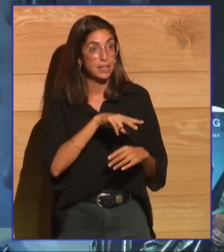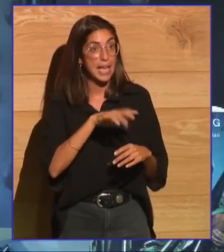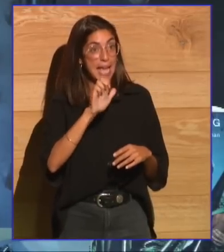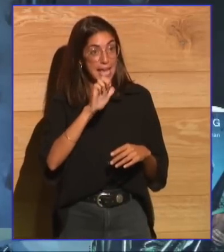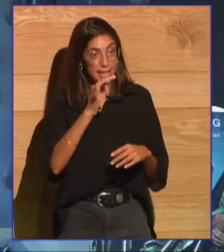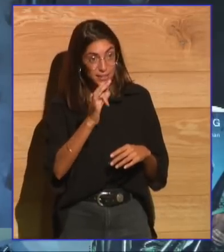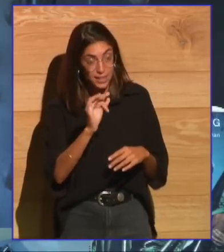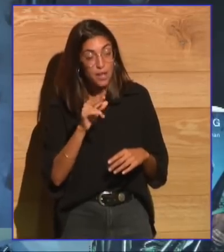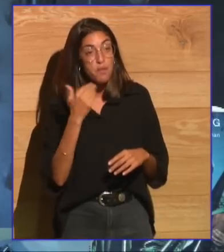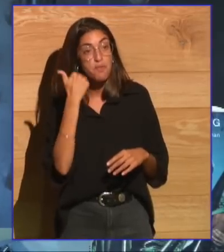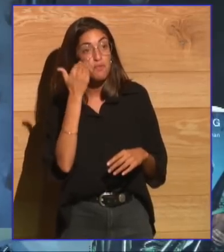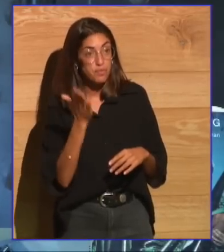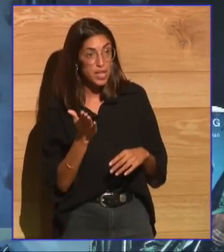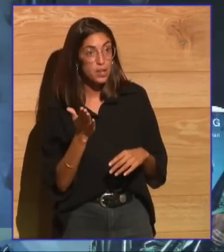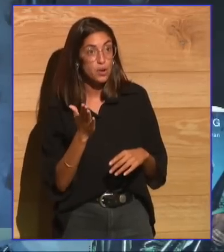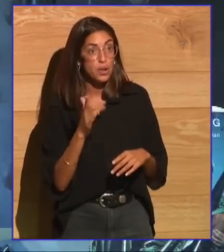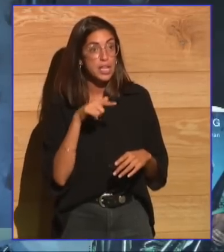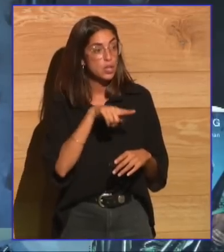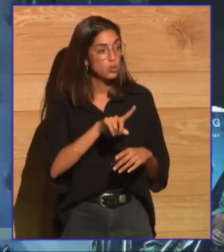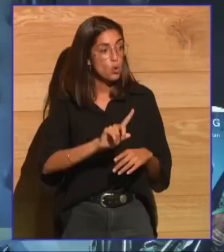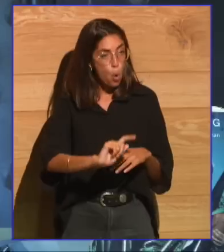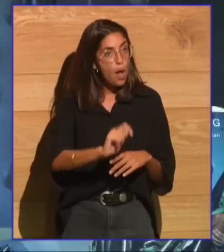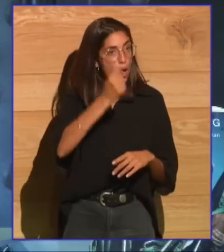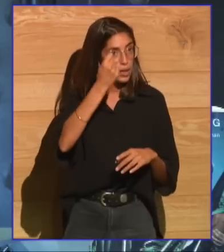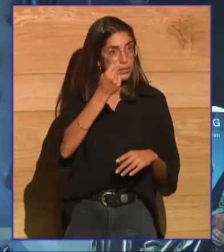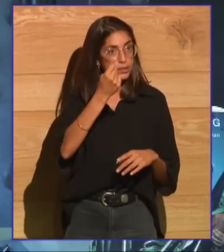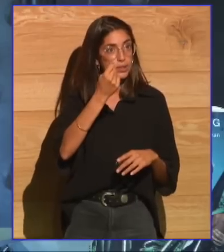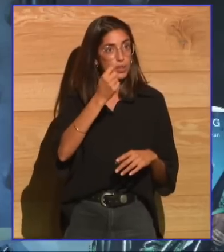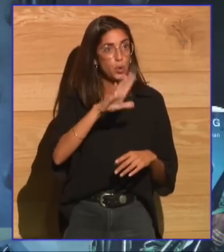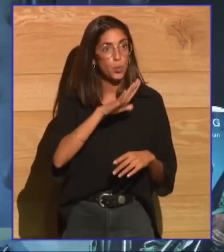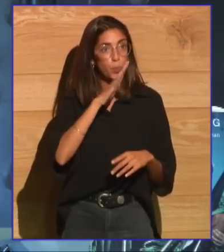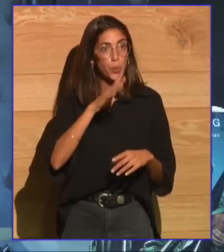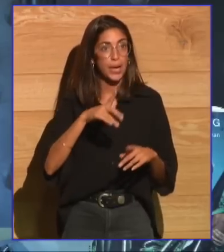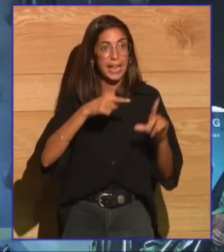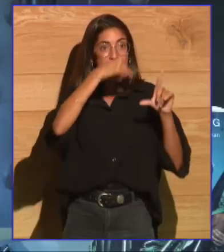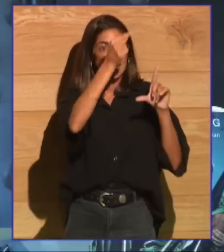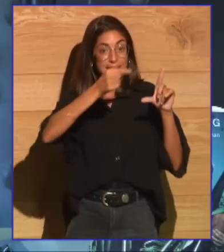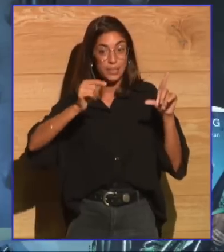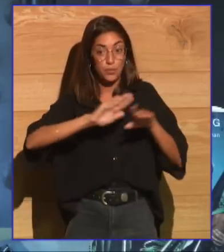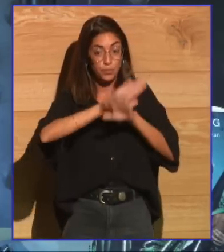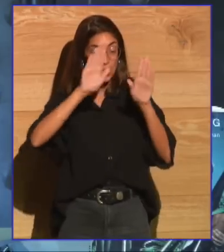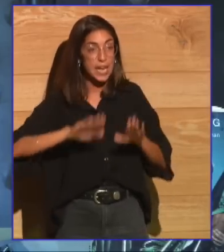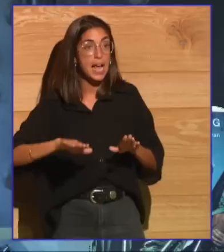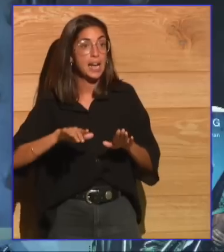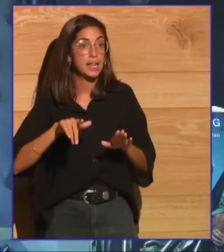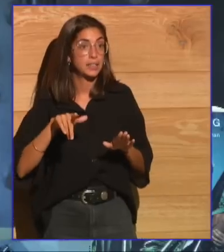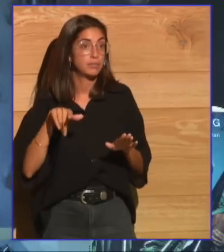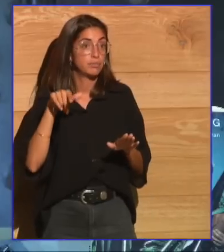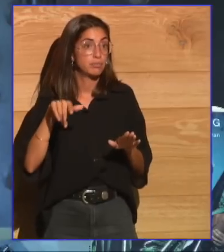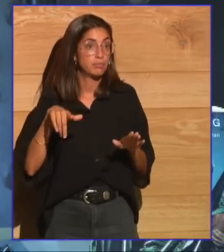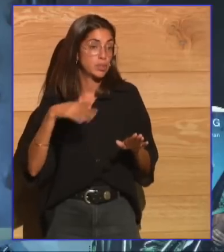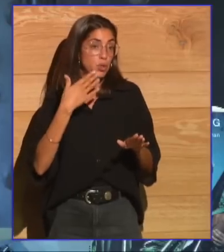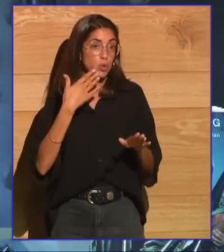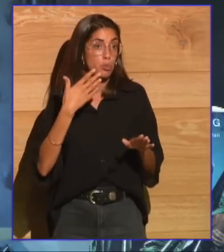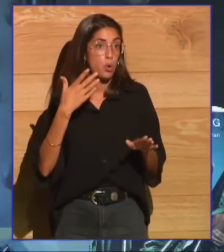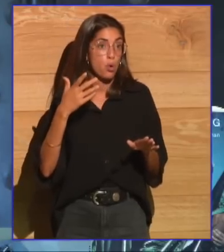te y eso es uno de los grandes méritos porque todo parte aunque el diseño final es de carlos rambaldi que es un mago